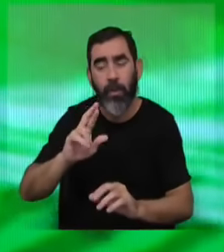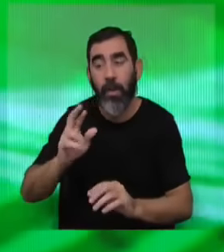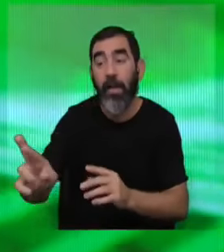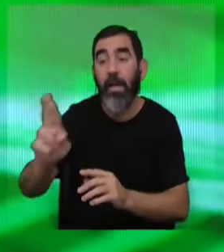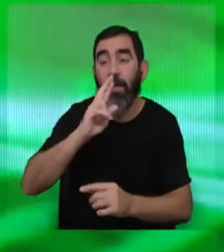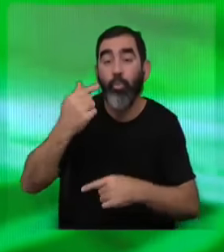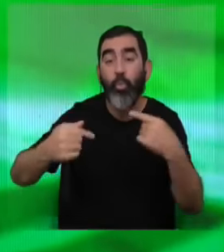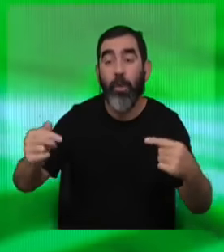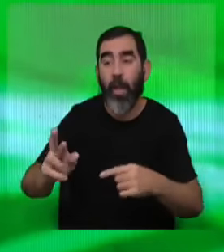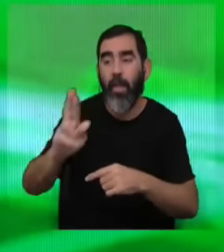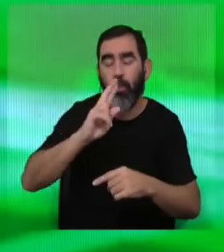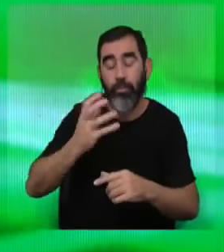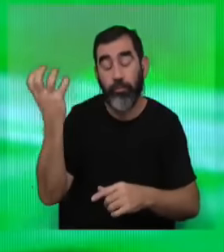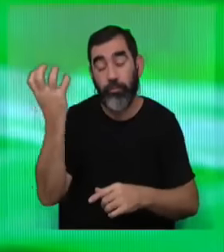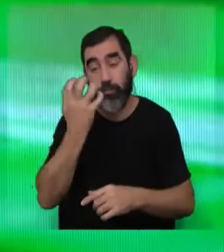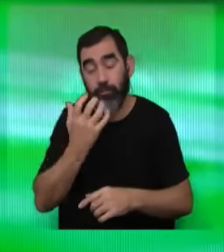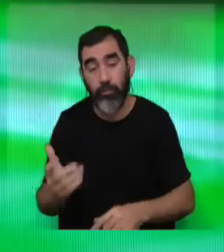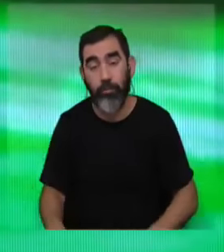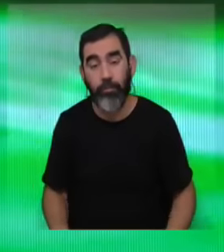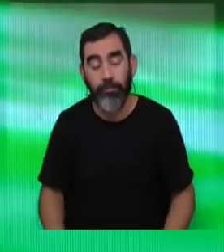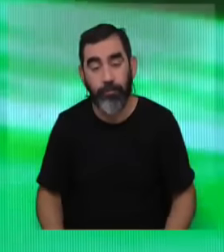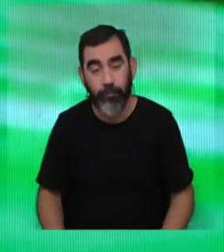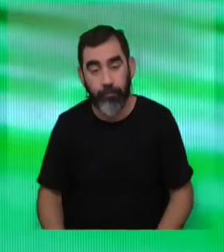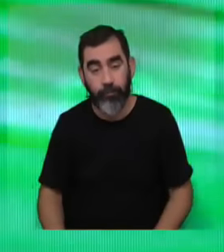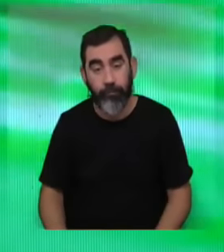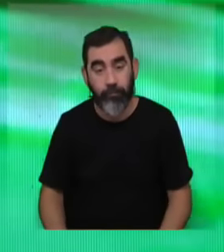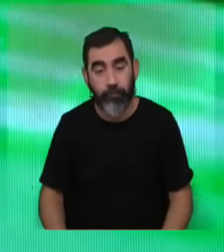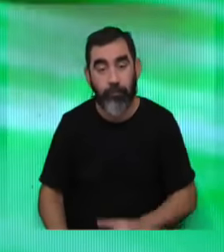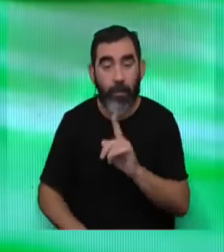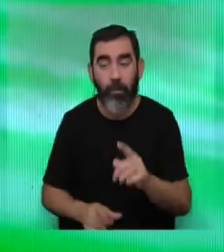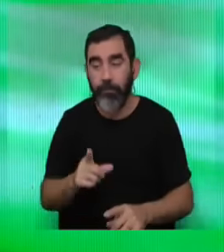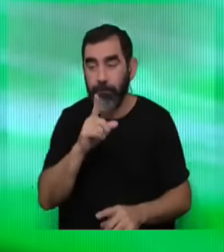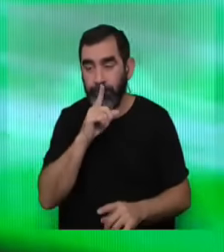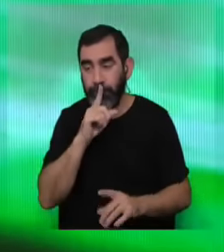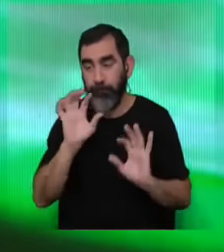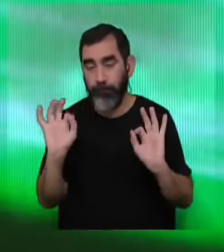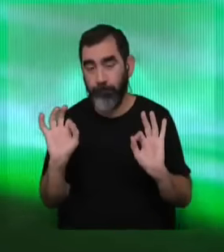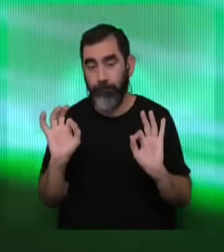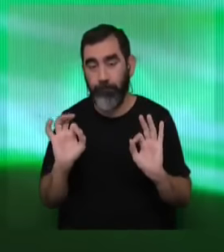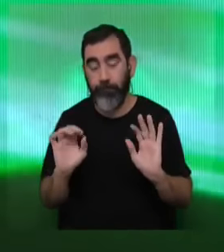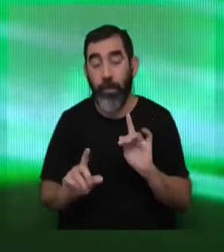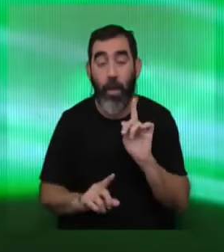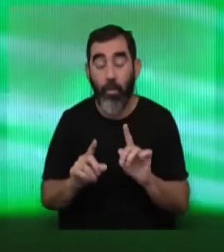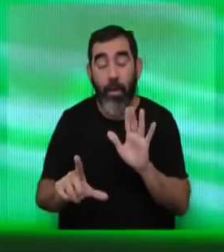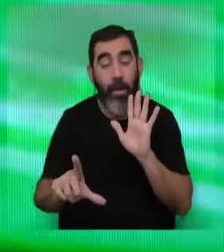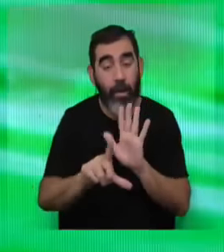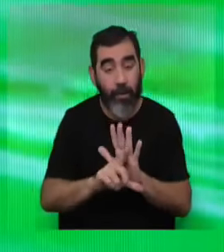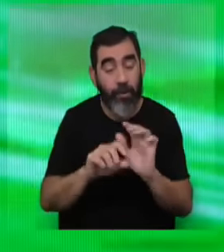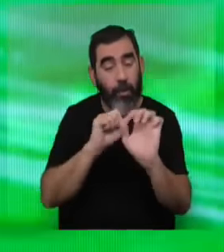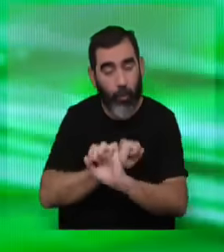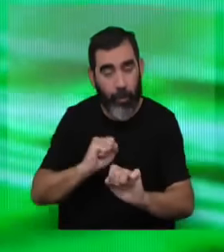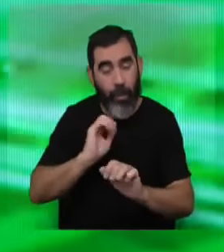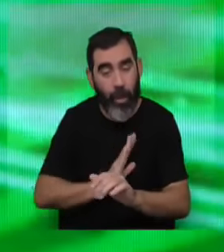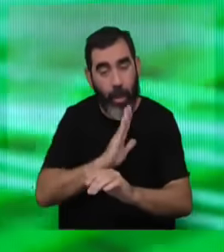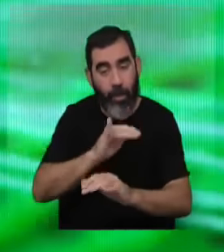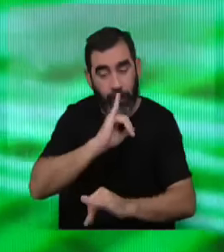resultados los resultados es decir algunos se llaman a silencio pero como por algunas leyes tú tenés la posibilidad